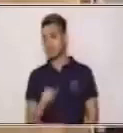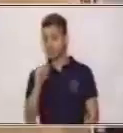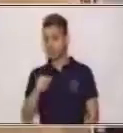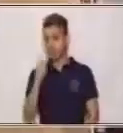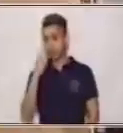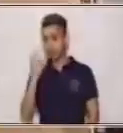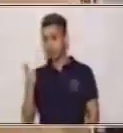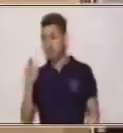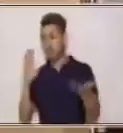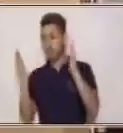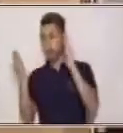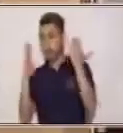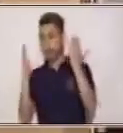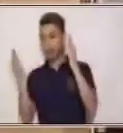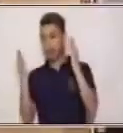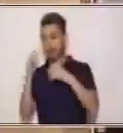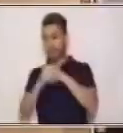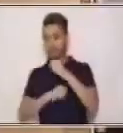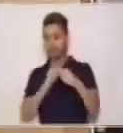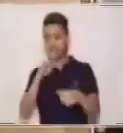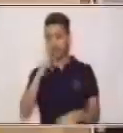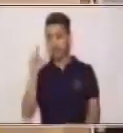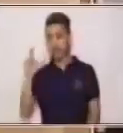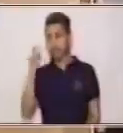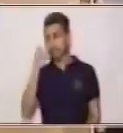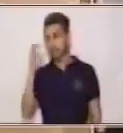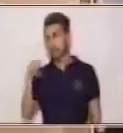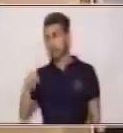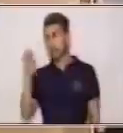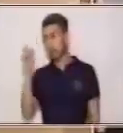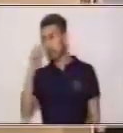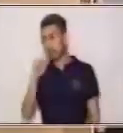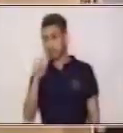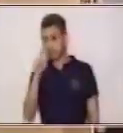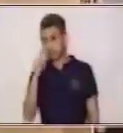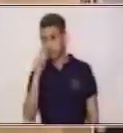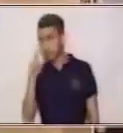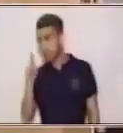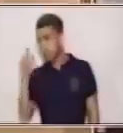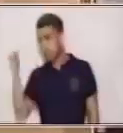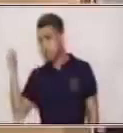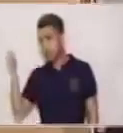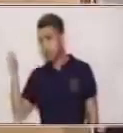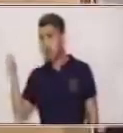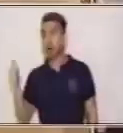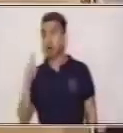cuenta que una unidad puede estar formada por diferentes fracciones.